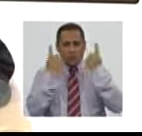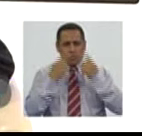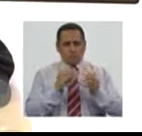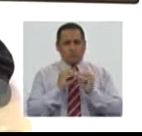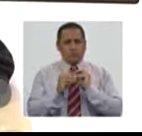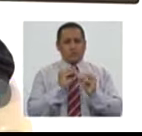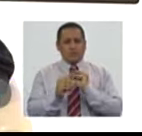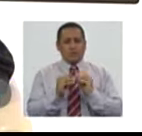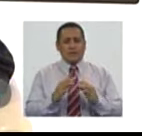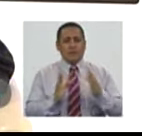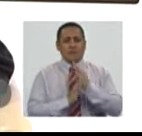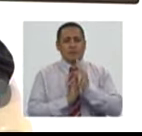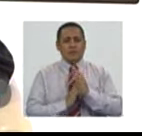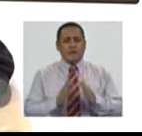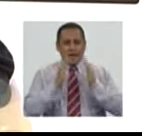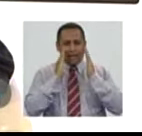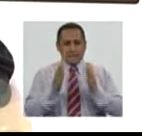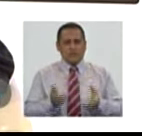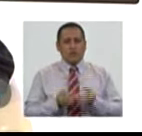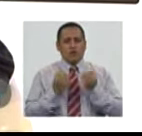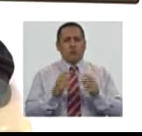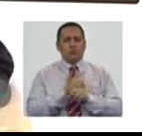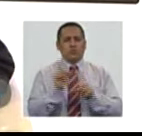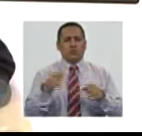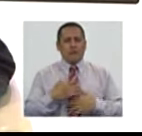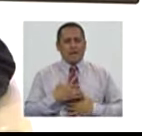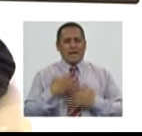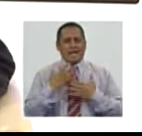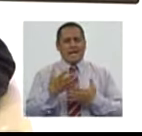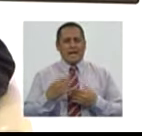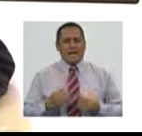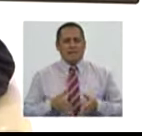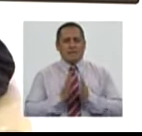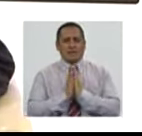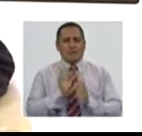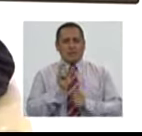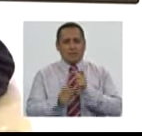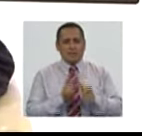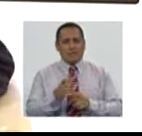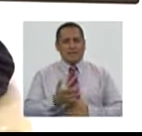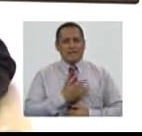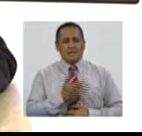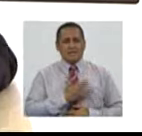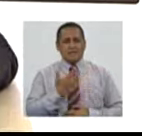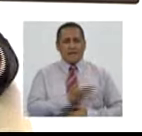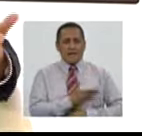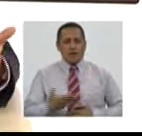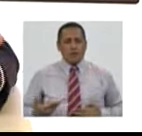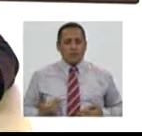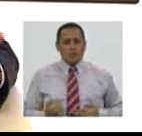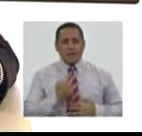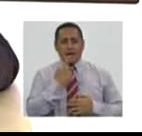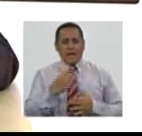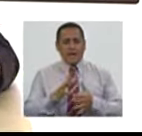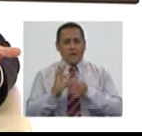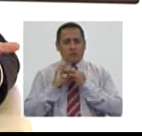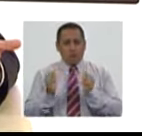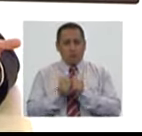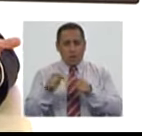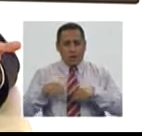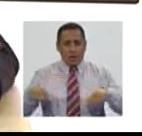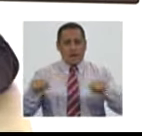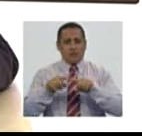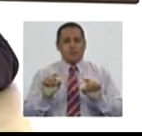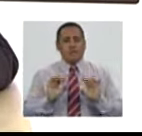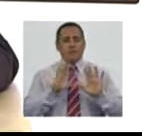su misión no la defensoría del pueblo atiende como no quejas pedidos de la población que siente que el estado en la relación